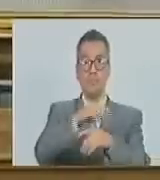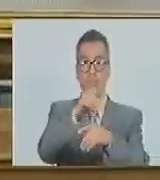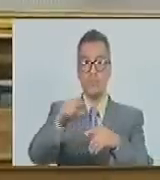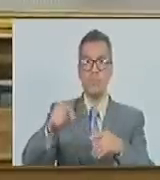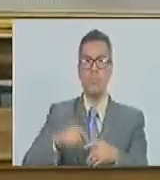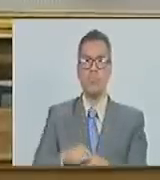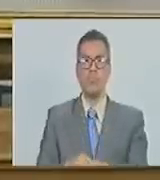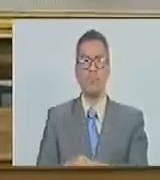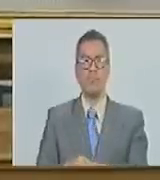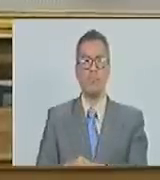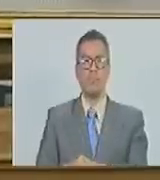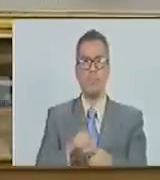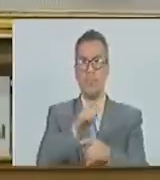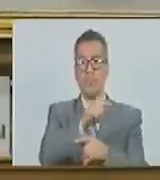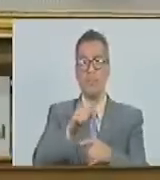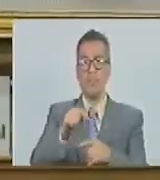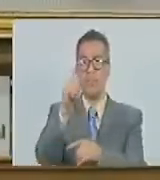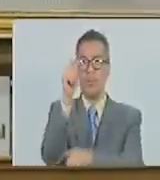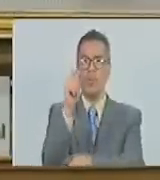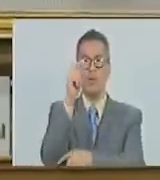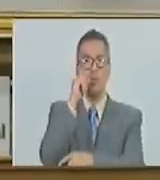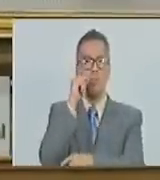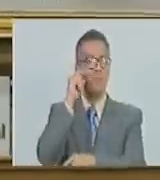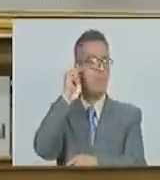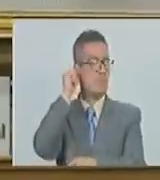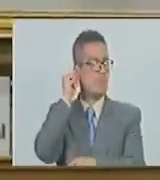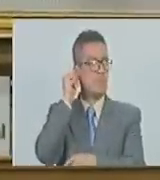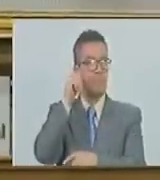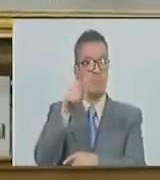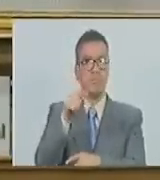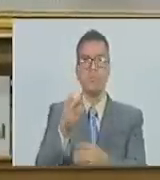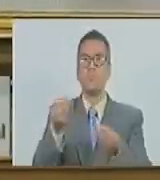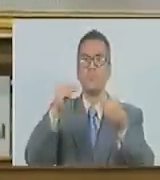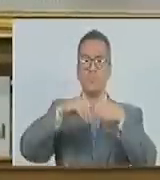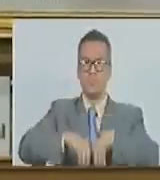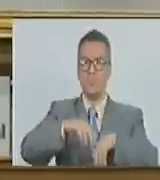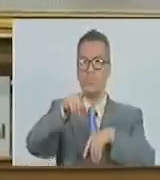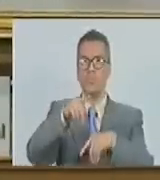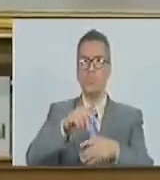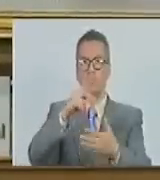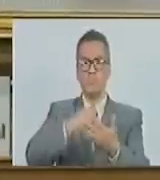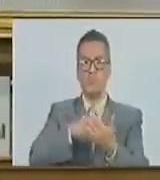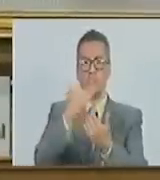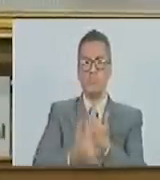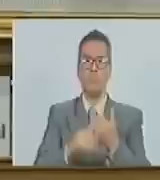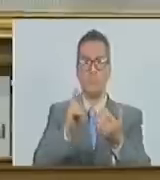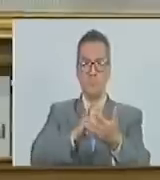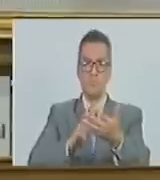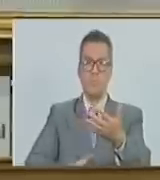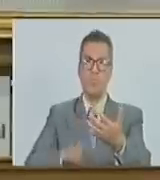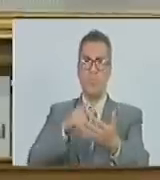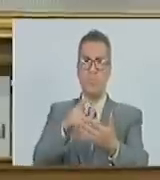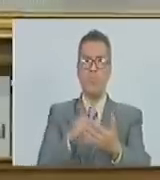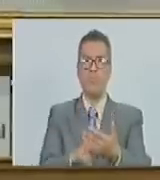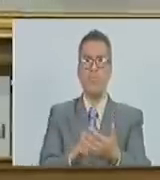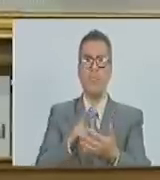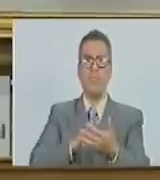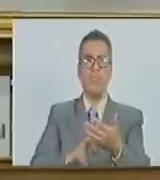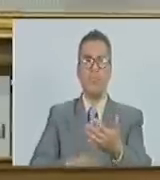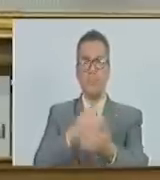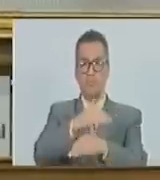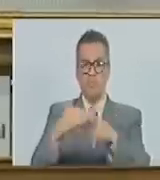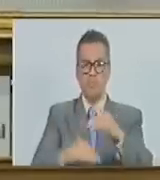consideración. Las honorables diputadas y los honorables diputados que estén de acuerdo con el proyecto de acta presentado, leído por